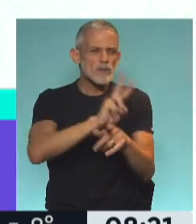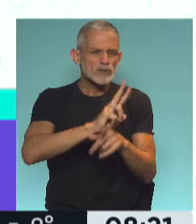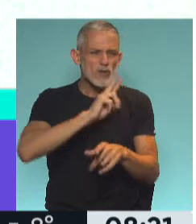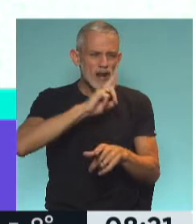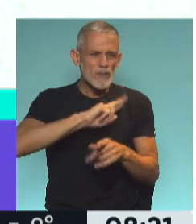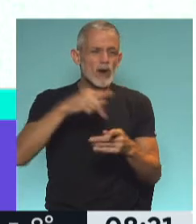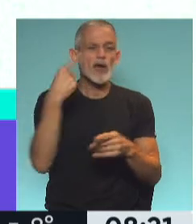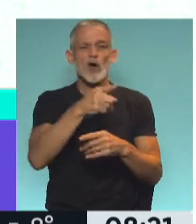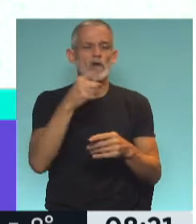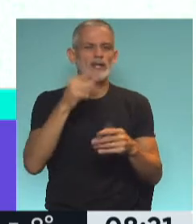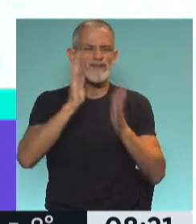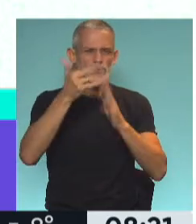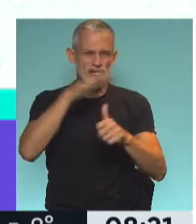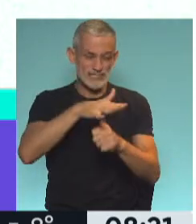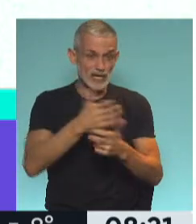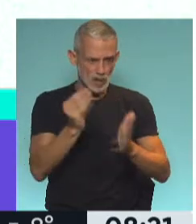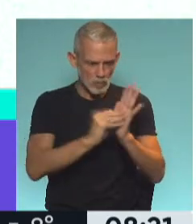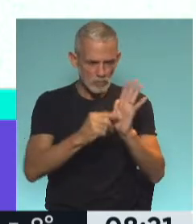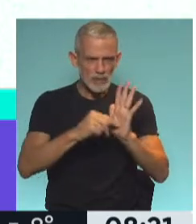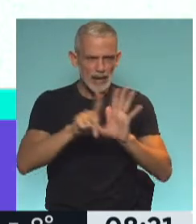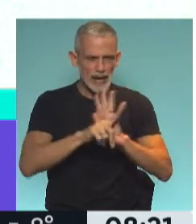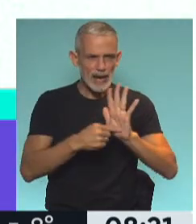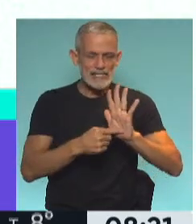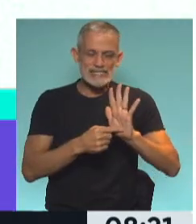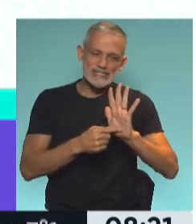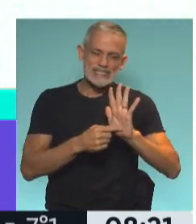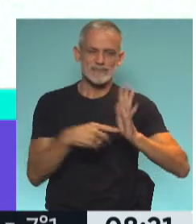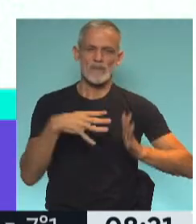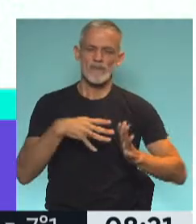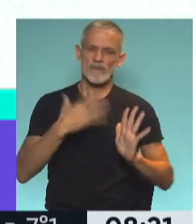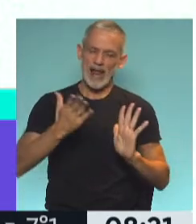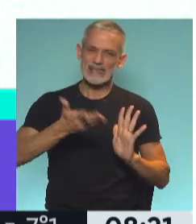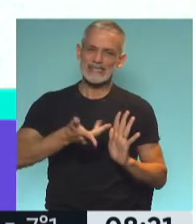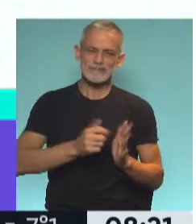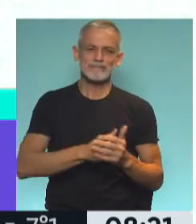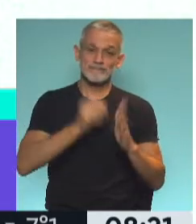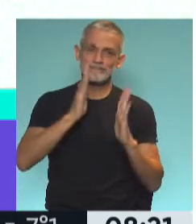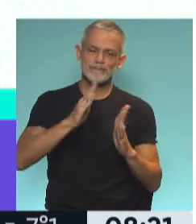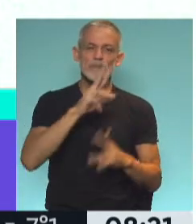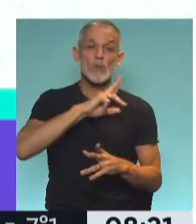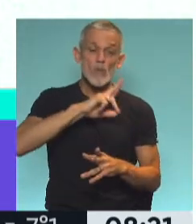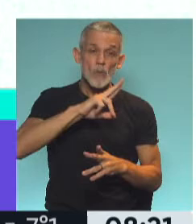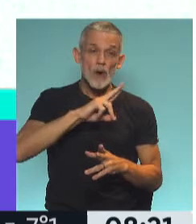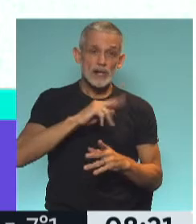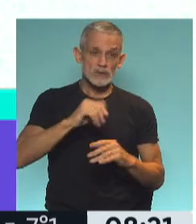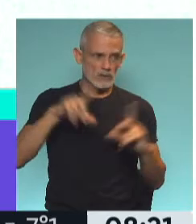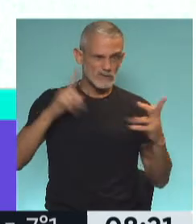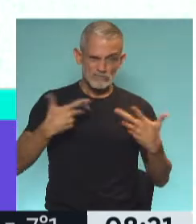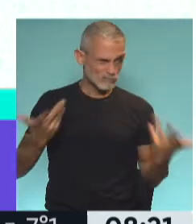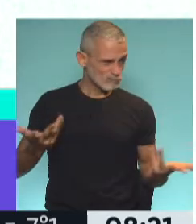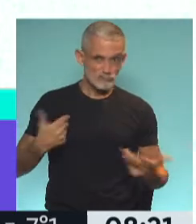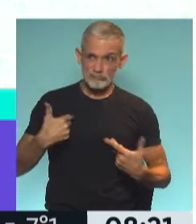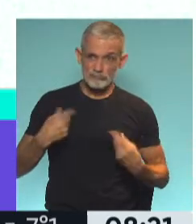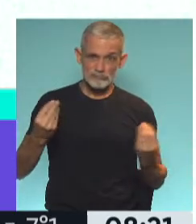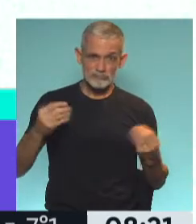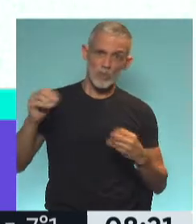contra la Violencia de Género. Con lo cual ahí hay un vacío que es importante poner el foco, porque son mujeres y son personas que quedan un poco a